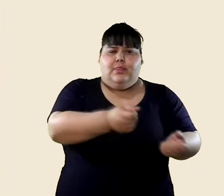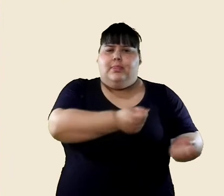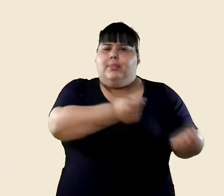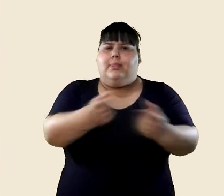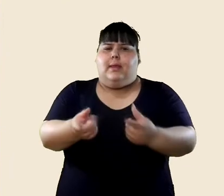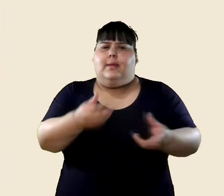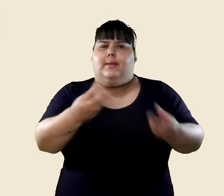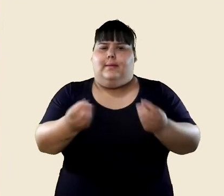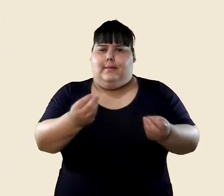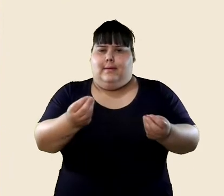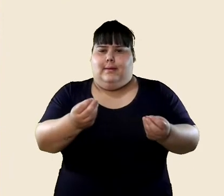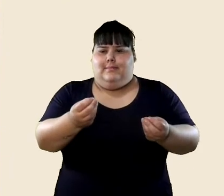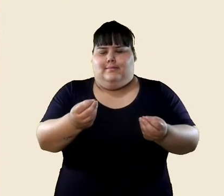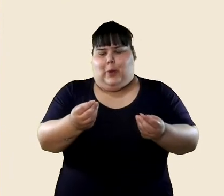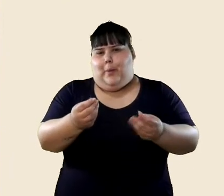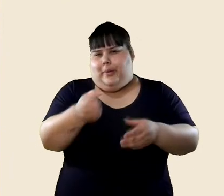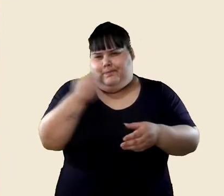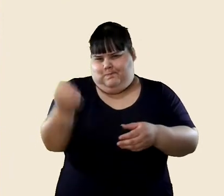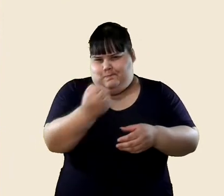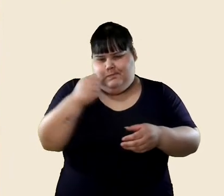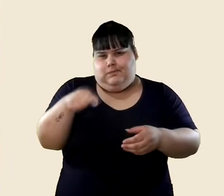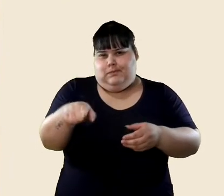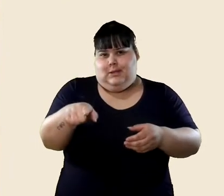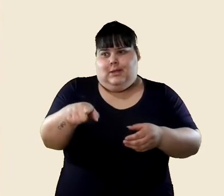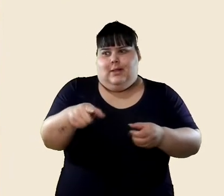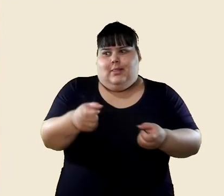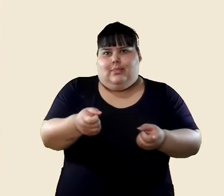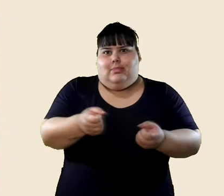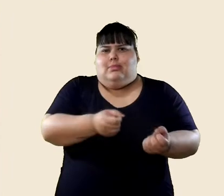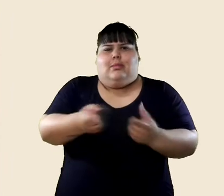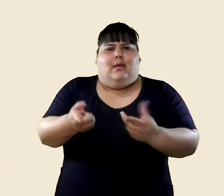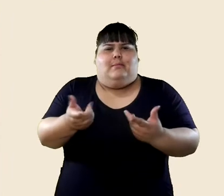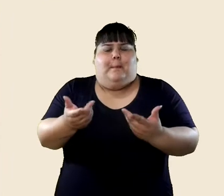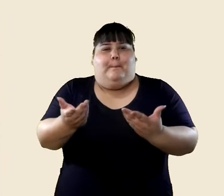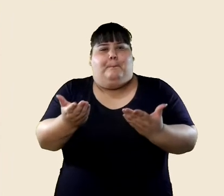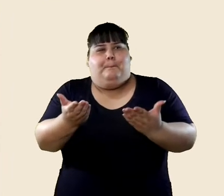aportan como valioso es justamente esto, la posibilidad de